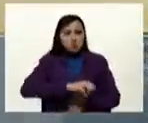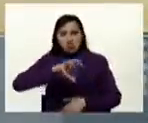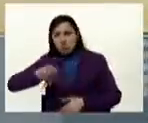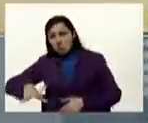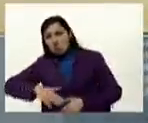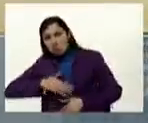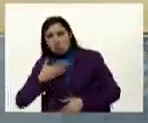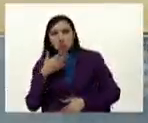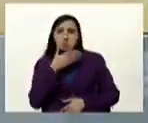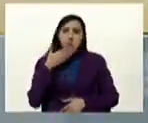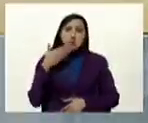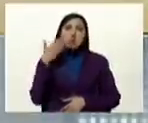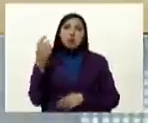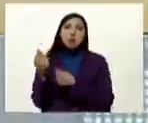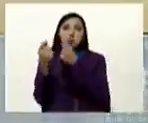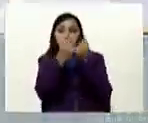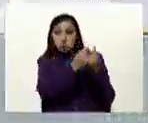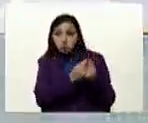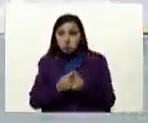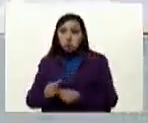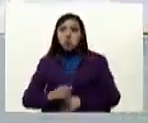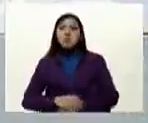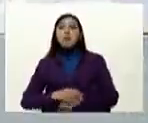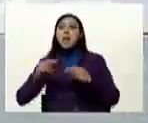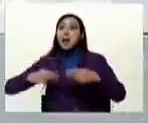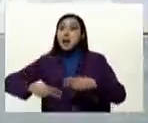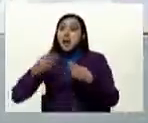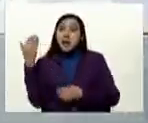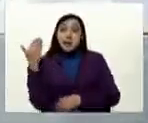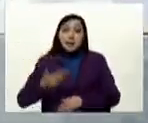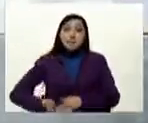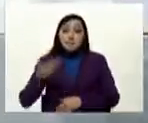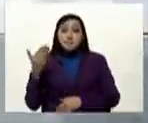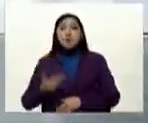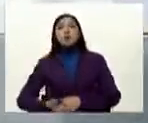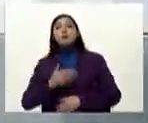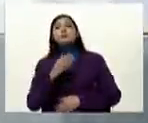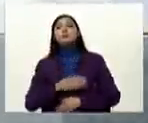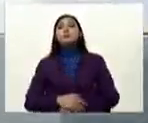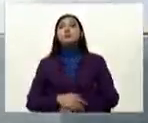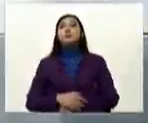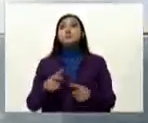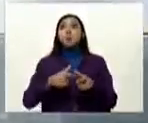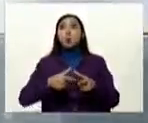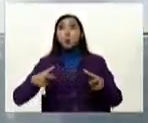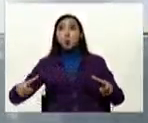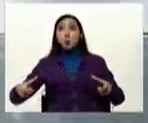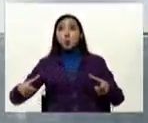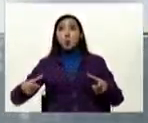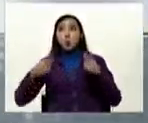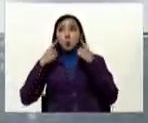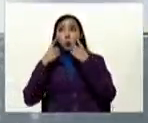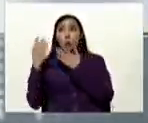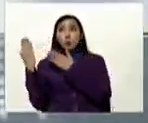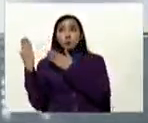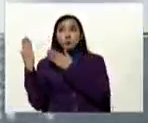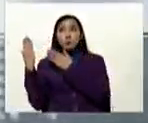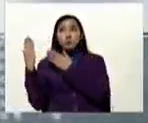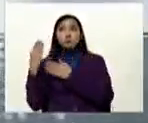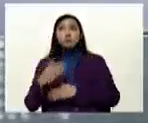fundamentales. Por eso la reexpresión es tan importante. Este es el bolívar físico,